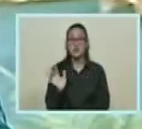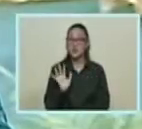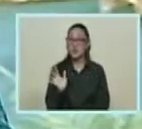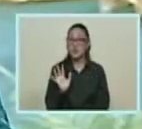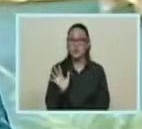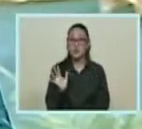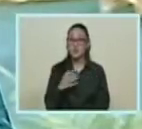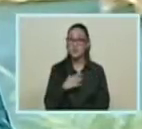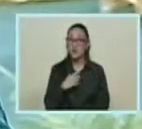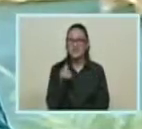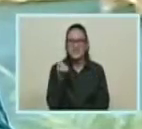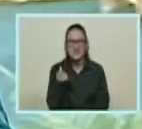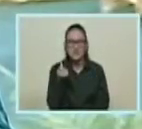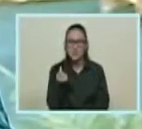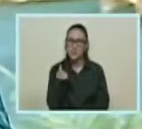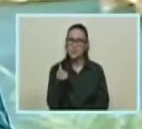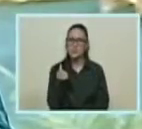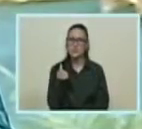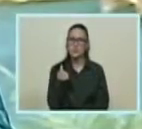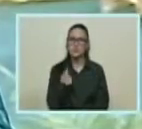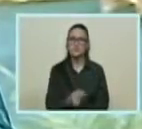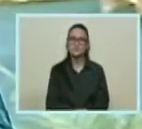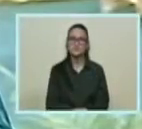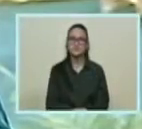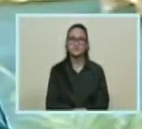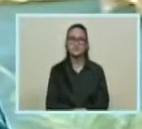del 2017, nadie.